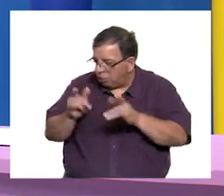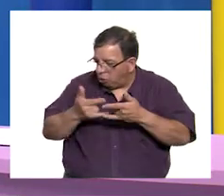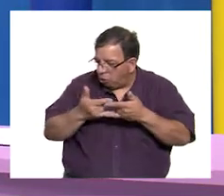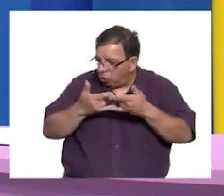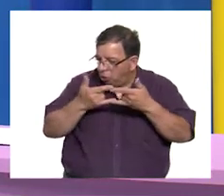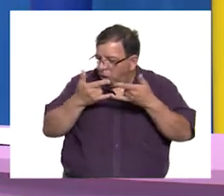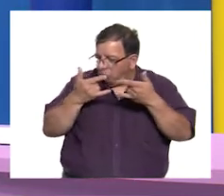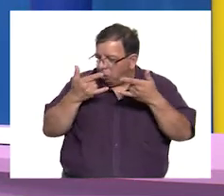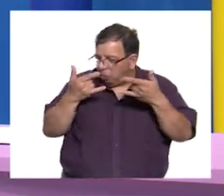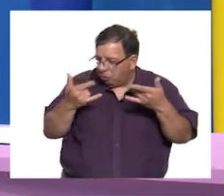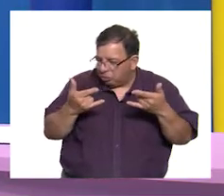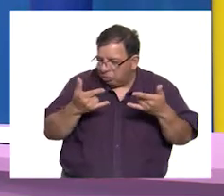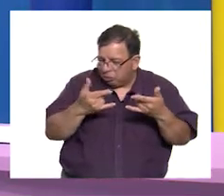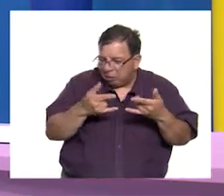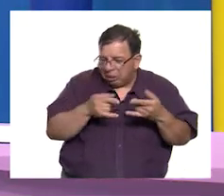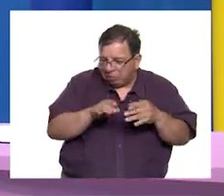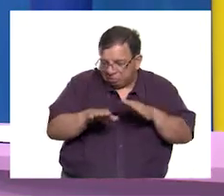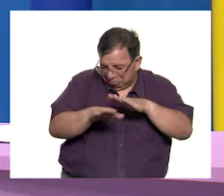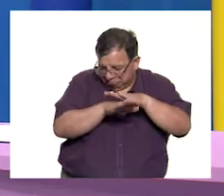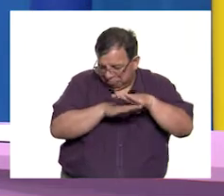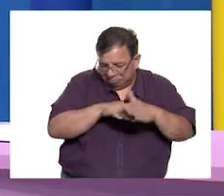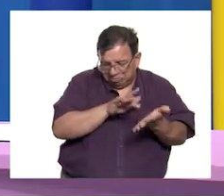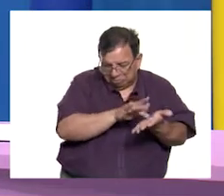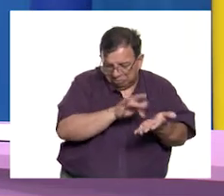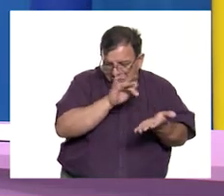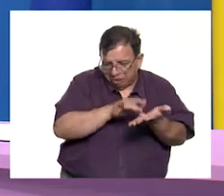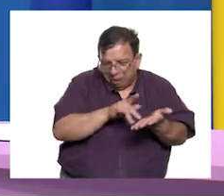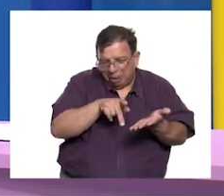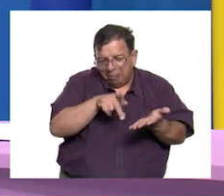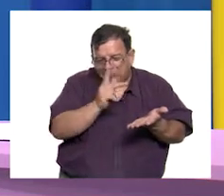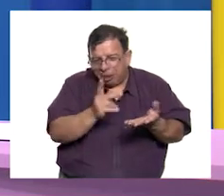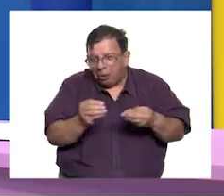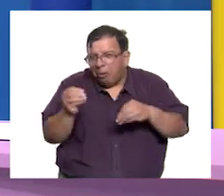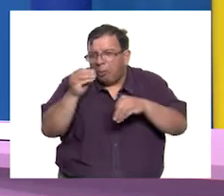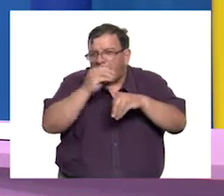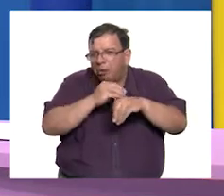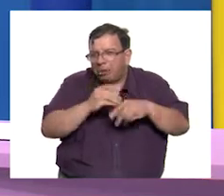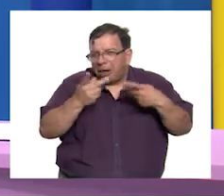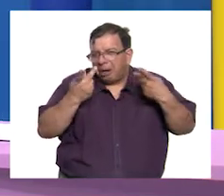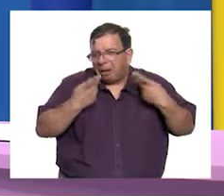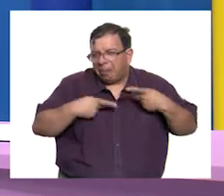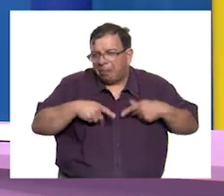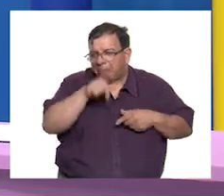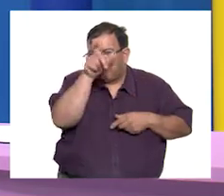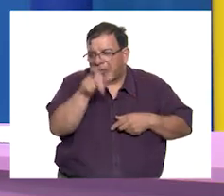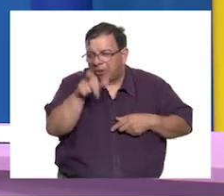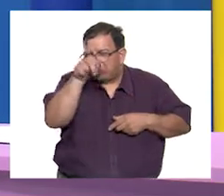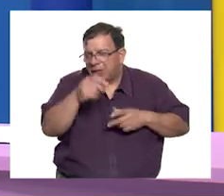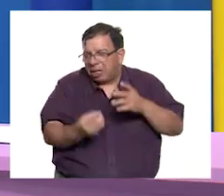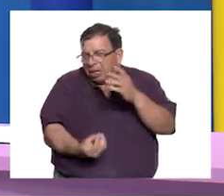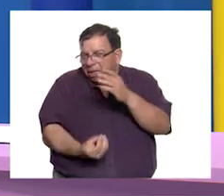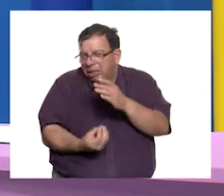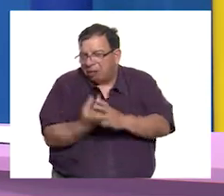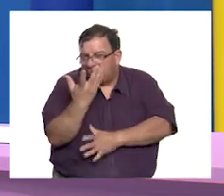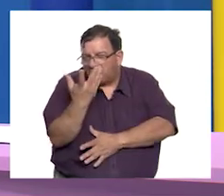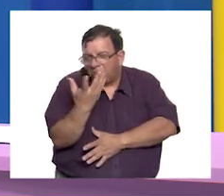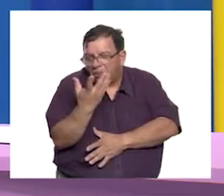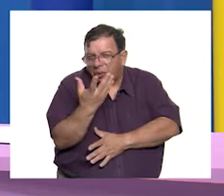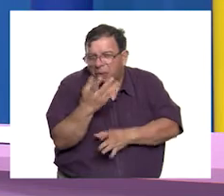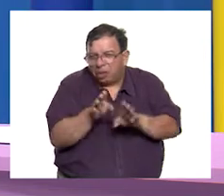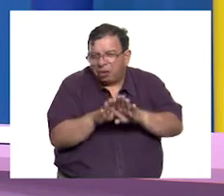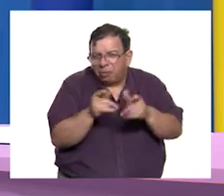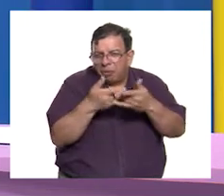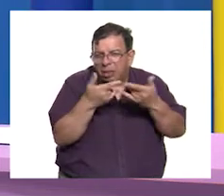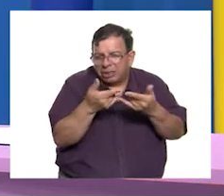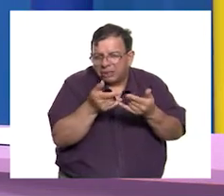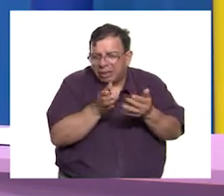que conservara sus elementos esenciales, pero pues con nuevos personajes y situaciones que le den una